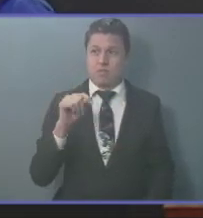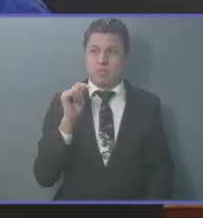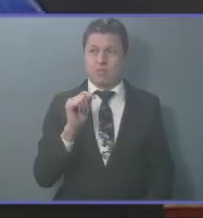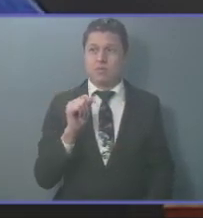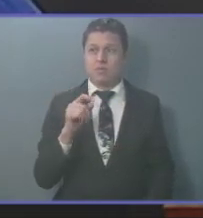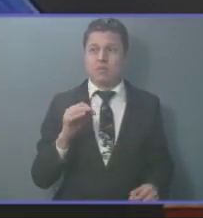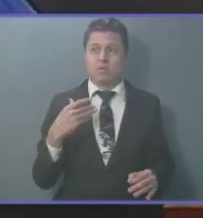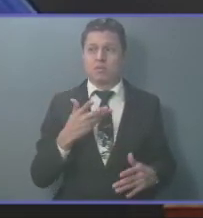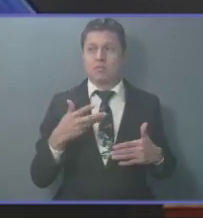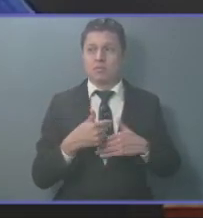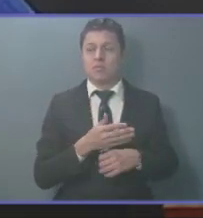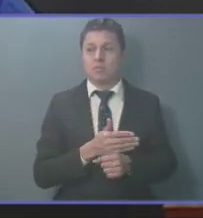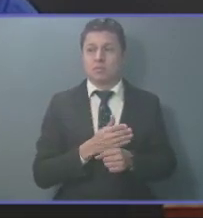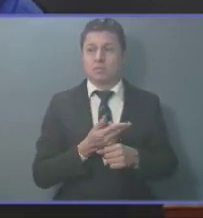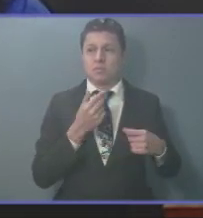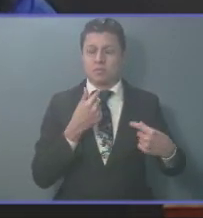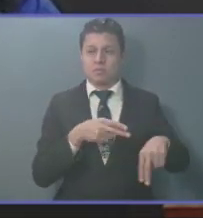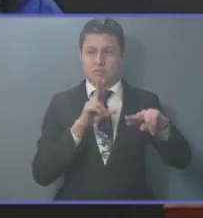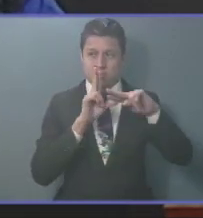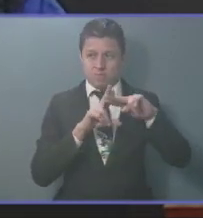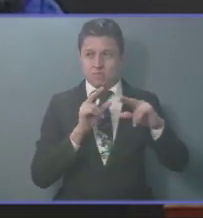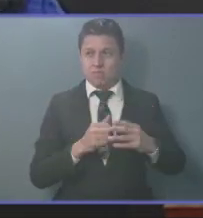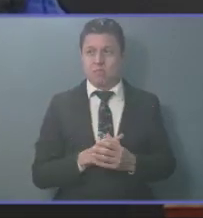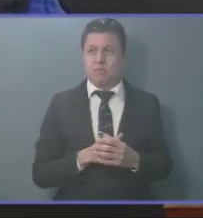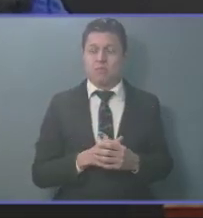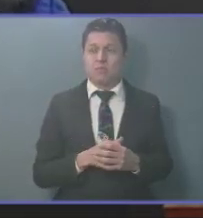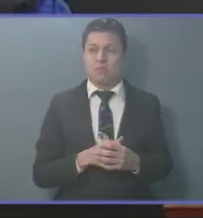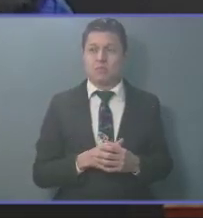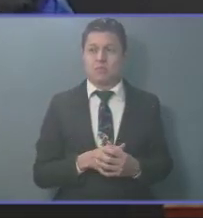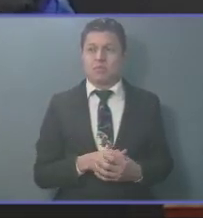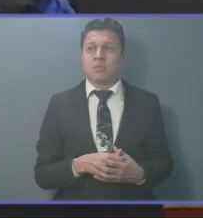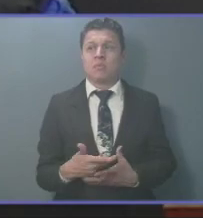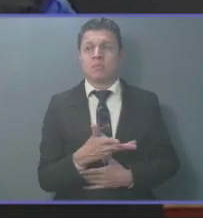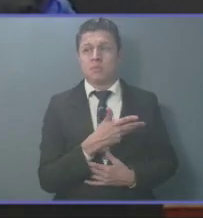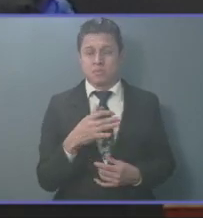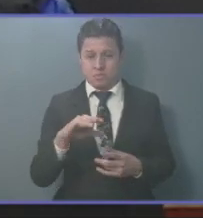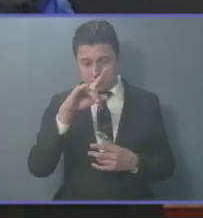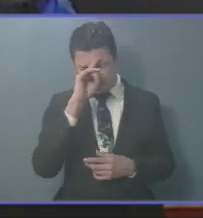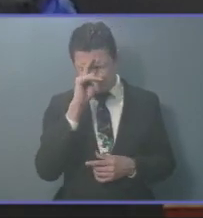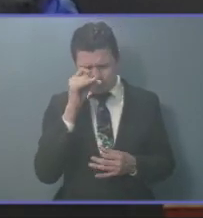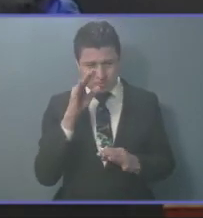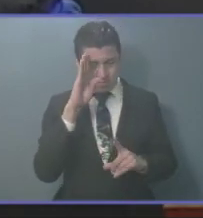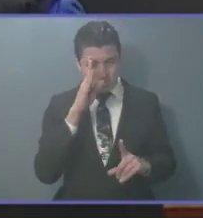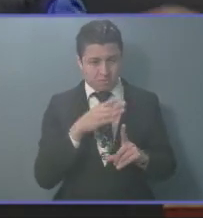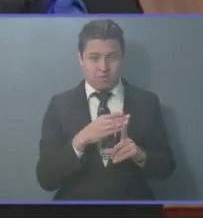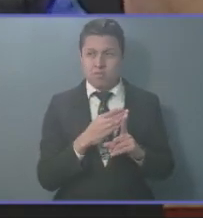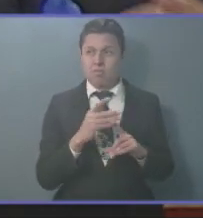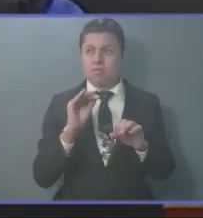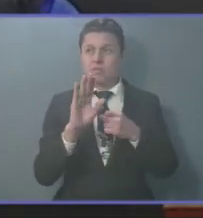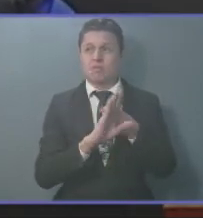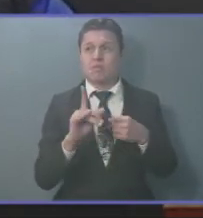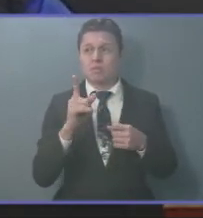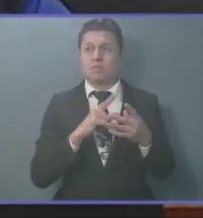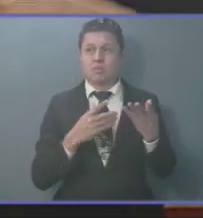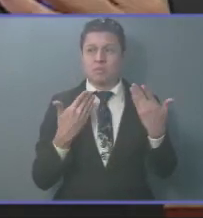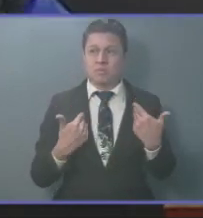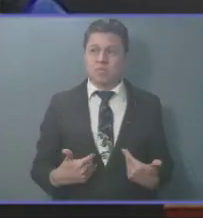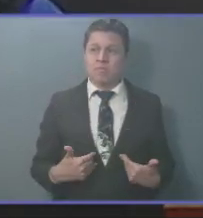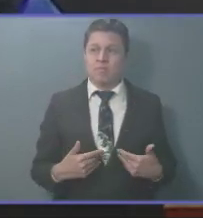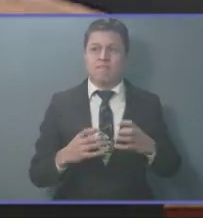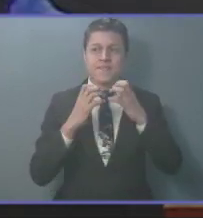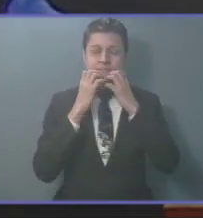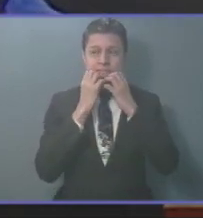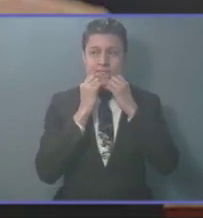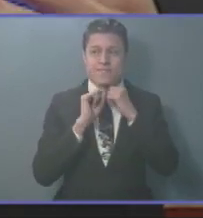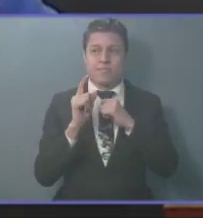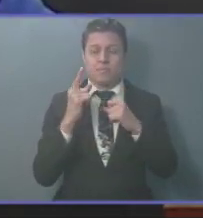bancada legislativa y a eso nos estamos dedicando, a defender tus derechos, tu garantía,